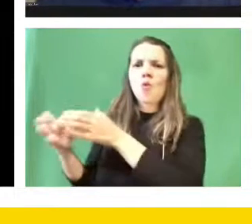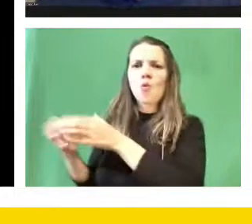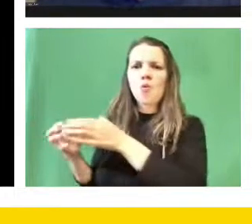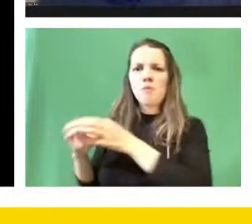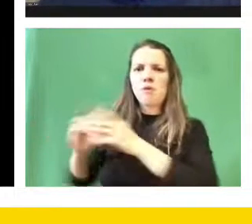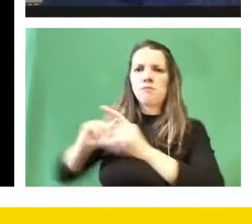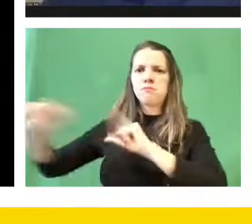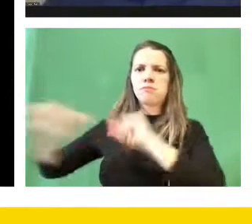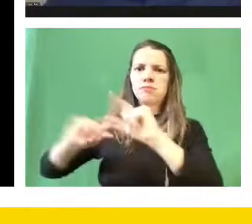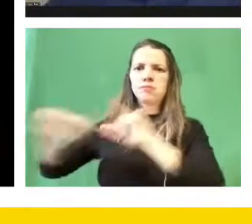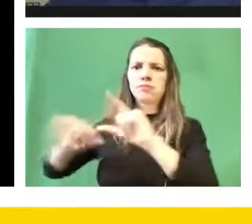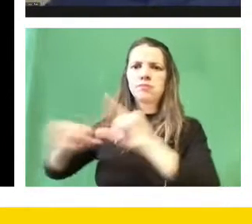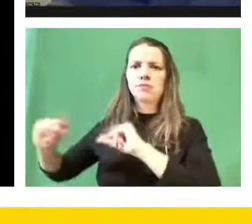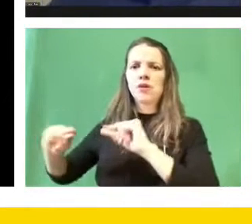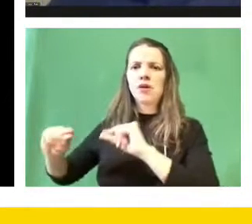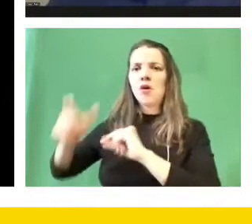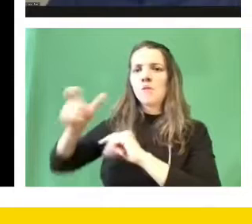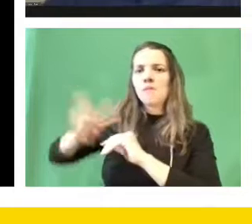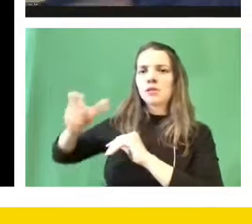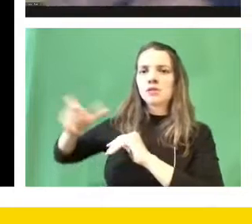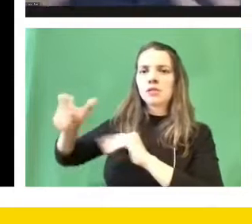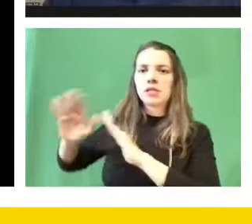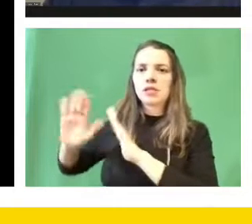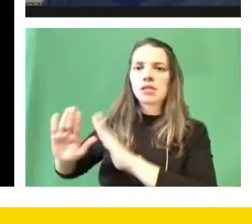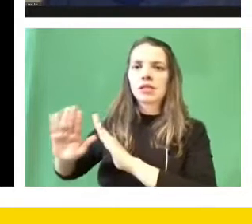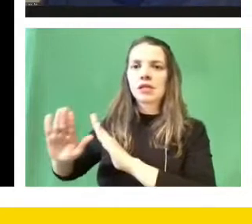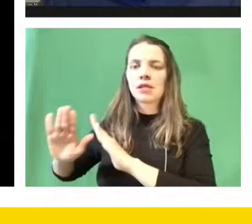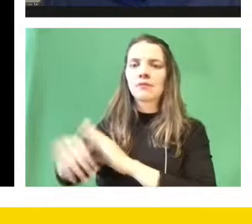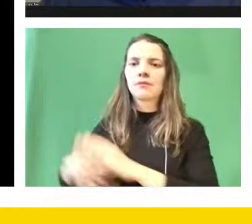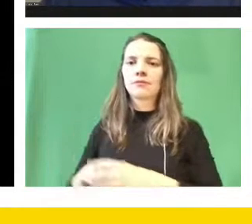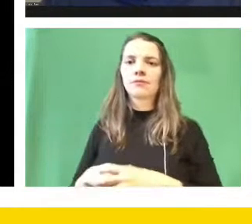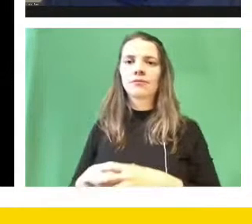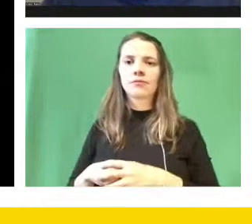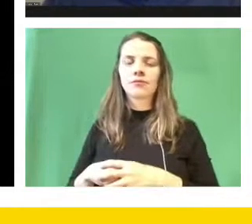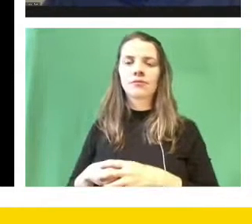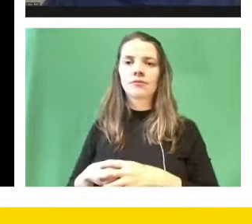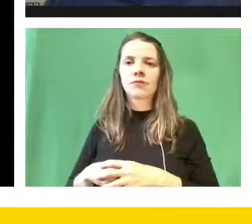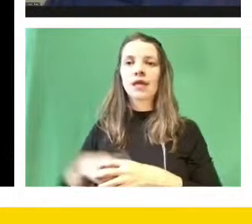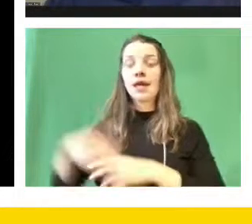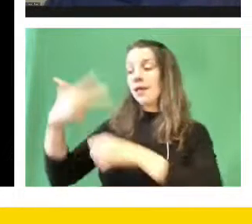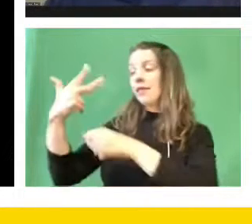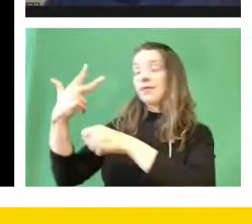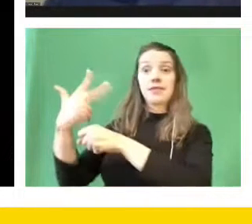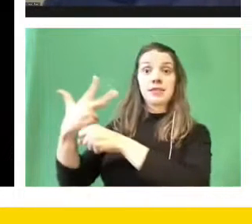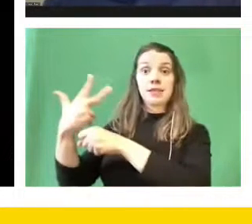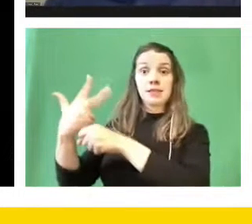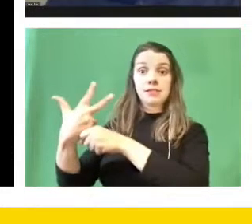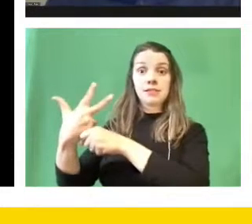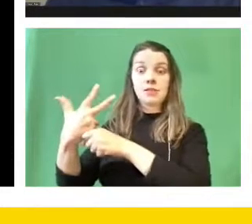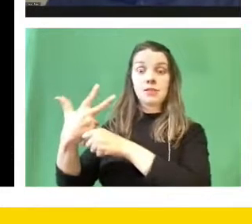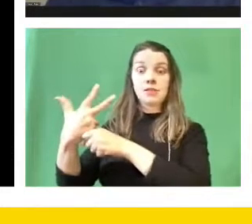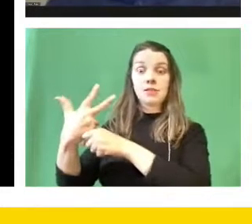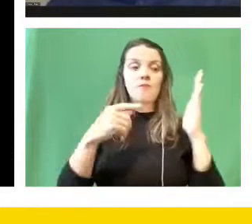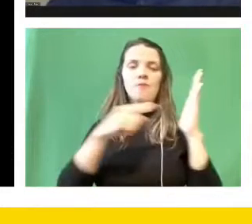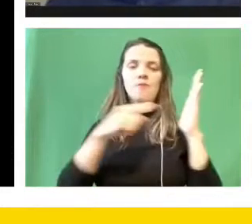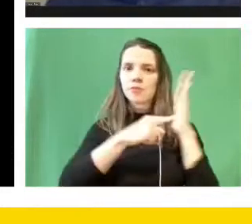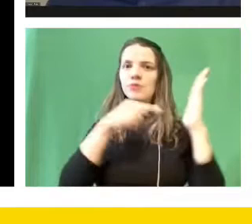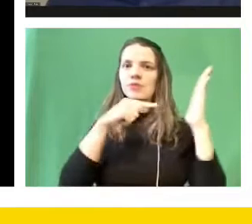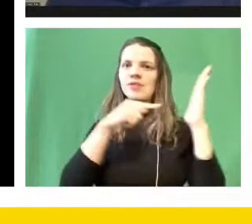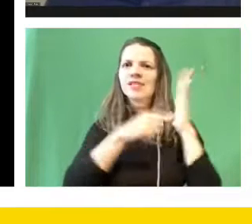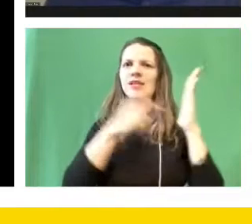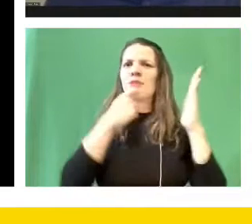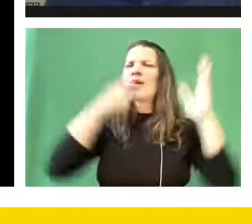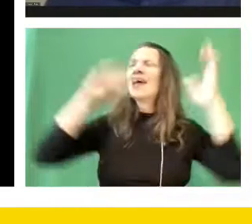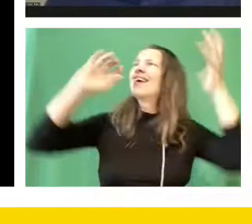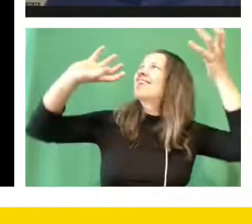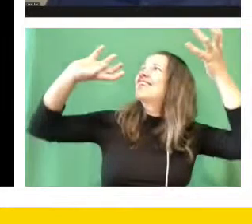con discapacidad. Y tercero, así, muy grueso, que los eventos climáticos que nosotros estamos